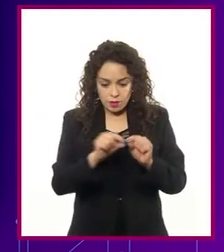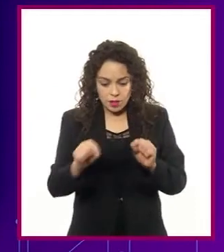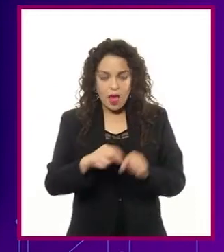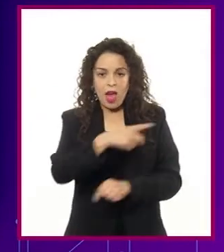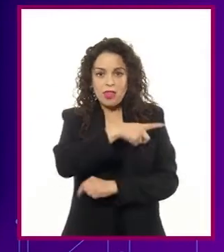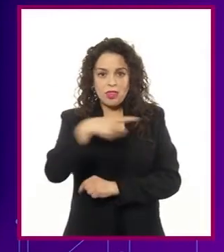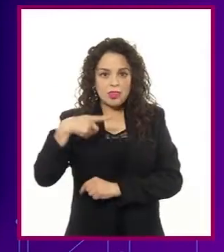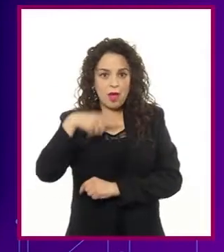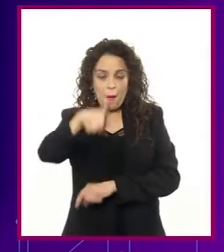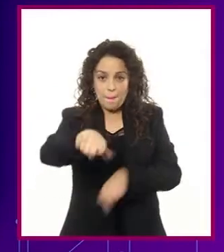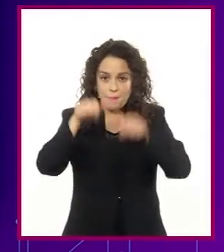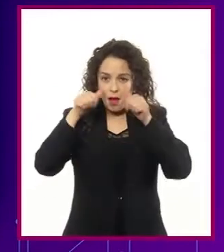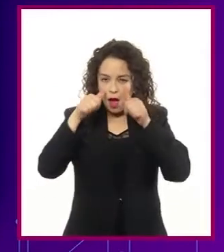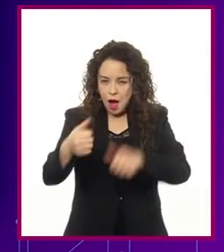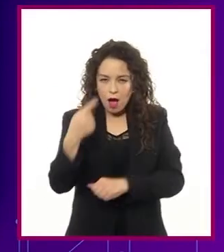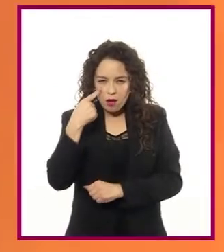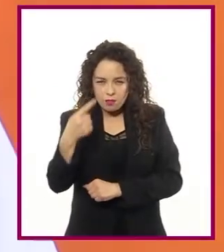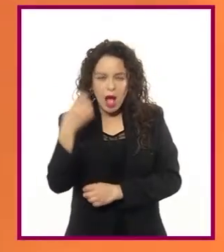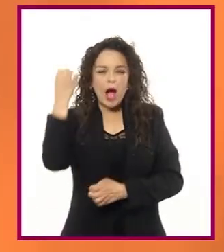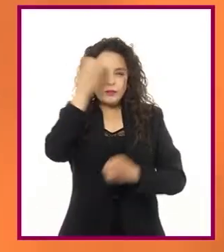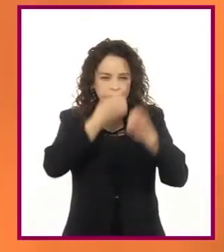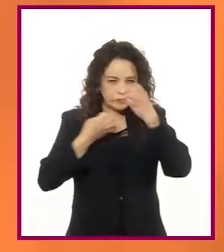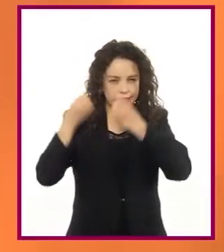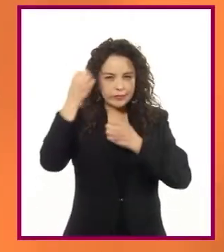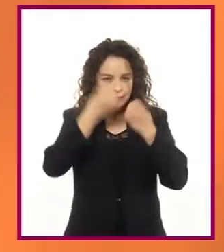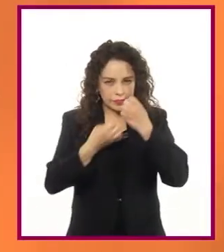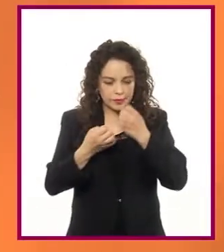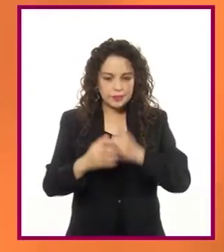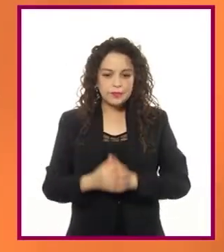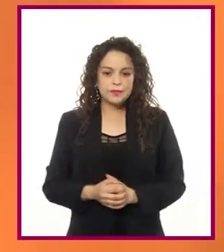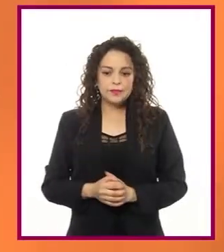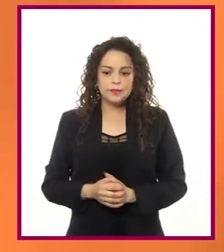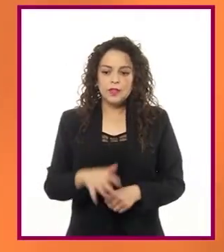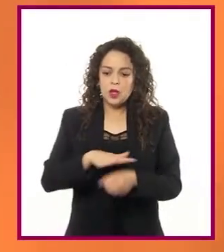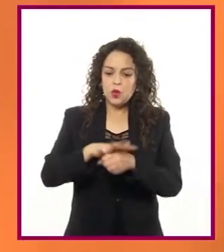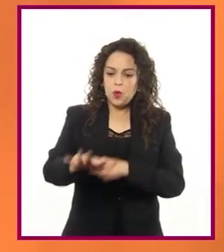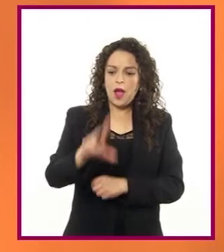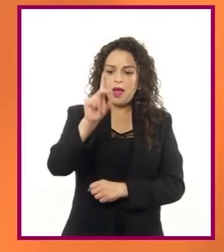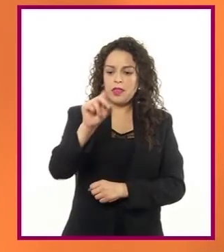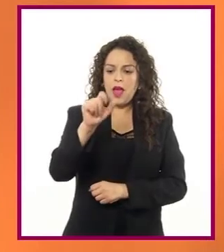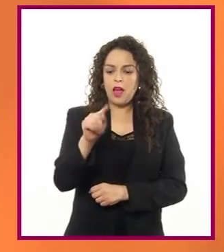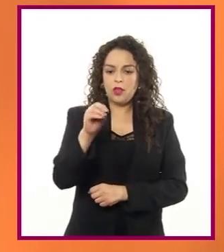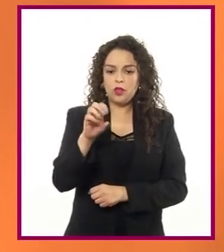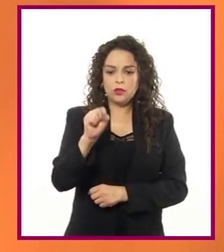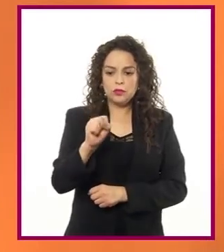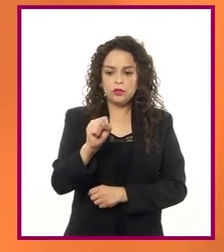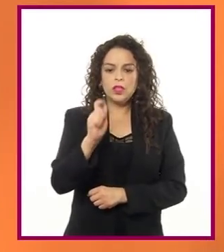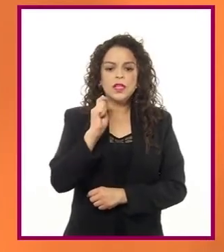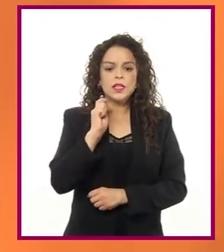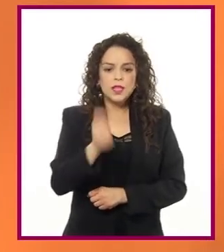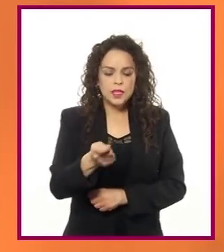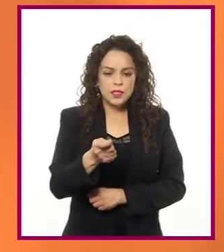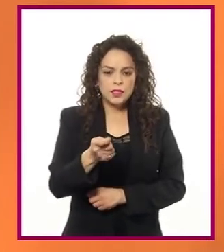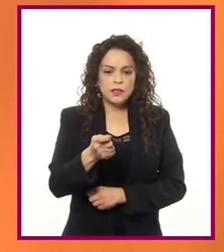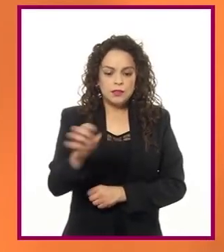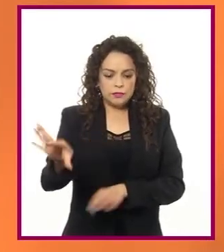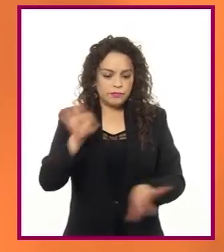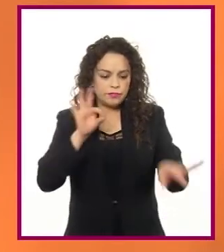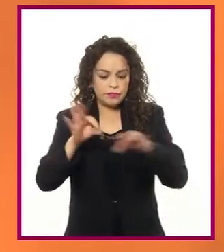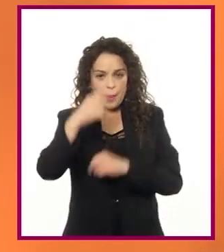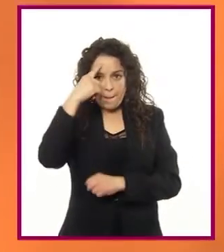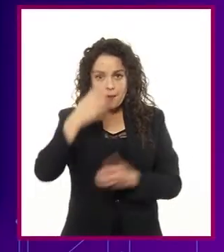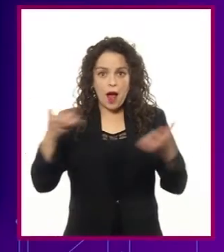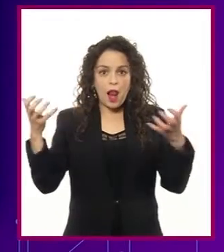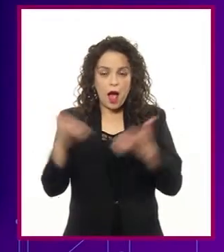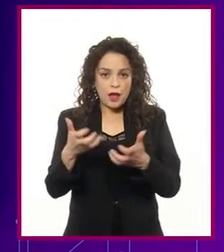con detenimiento y analizarla. ¿Cuáles son los datos que se consideraron para construir esta